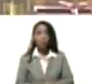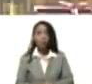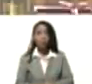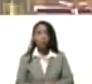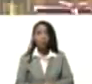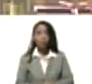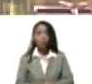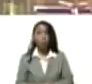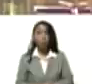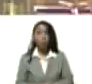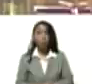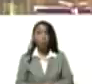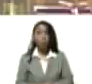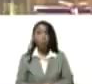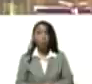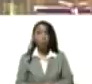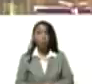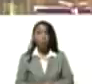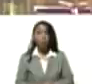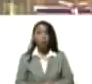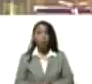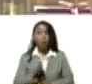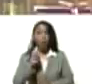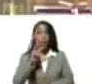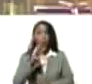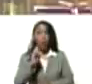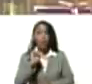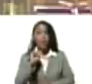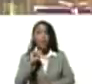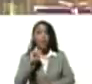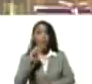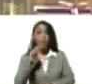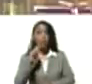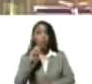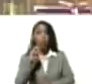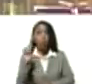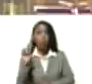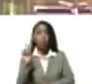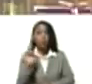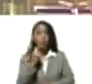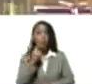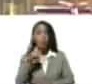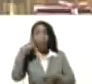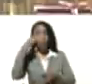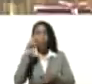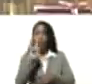correcto por aquí y winston vallenilla también manda una idea pero no muy feliz